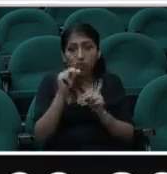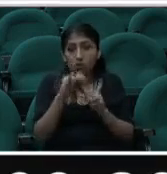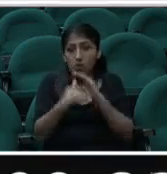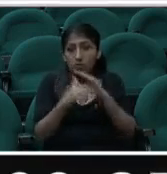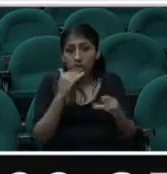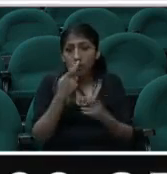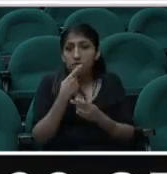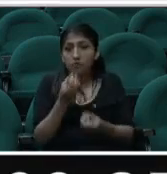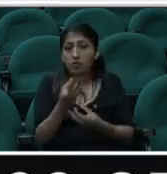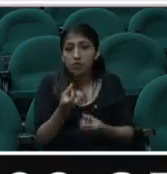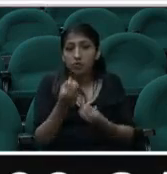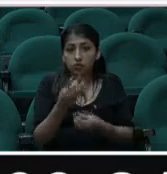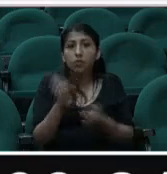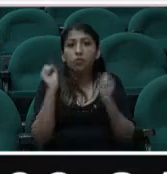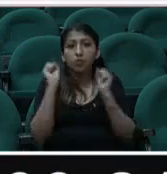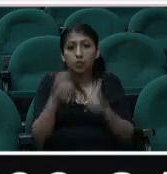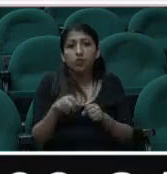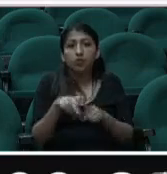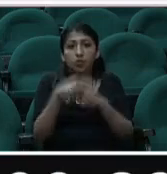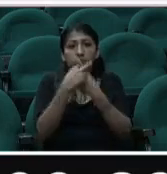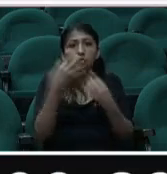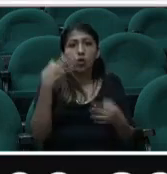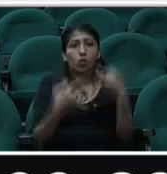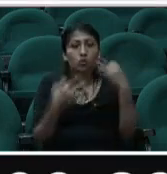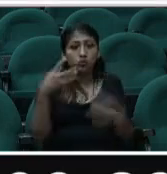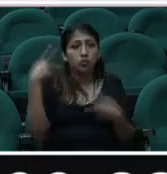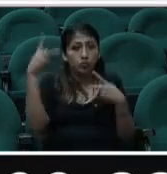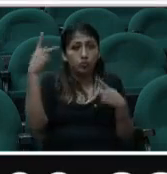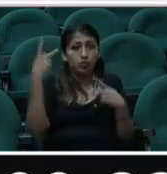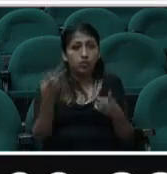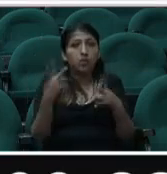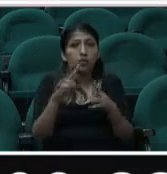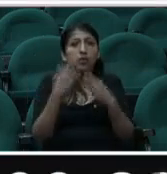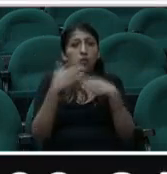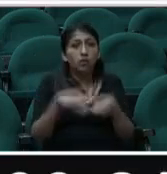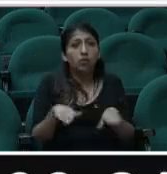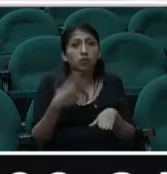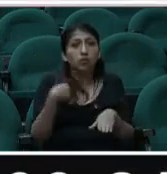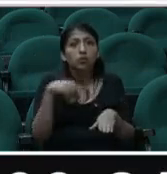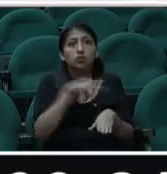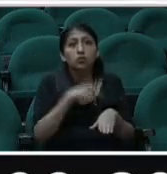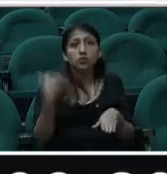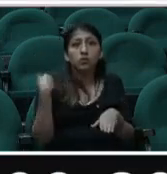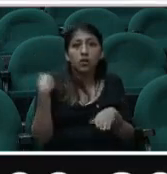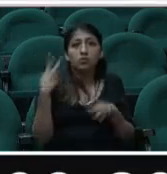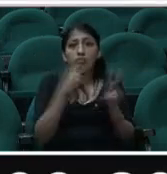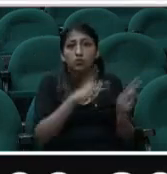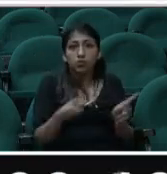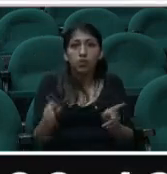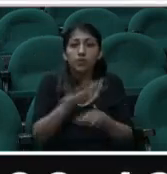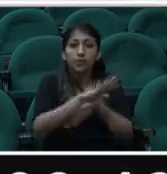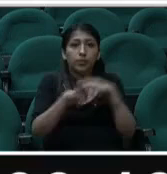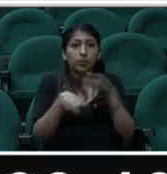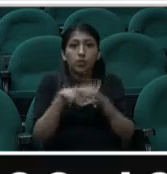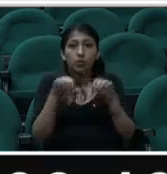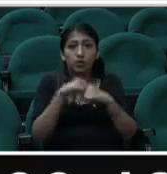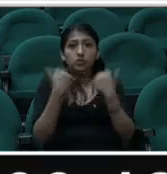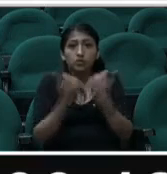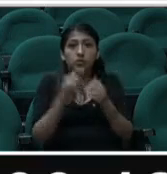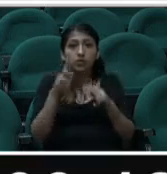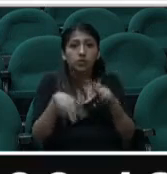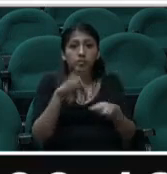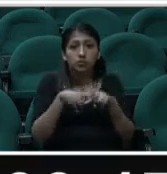envíen la información solicitada se puede iniciar un juicio político quiero concluir también diciendo que nosotros tenemos un plan para reformar totalmente la asamblea nacional